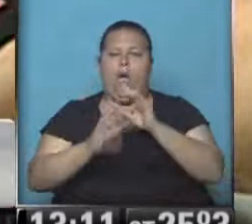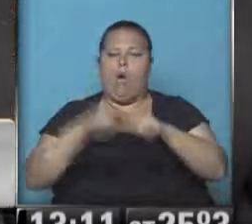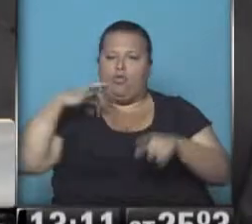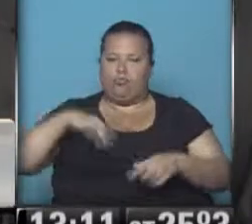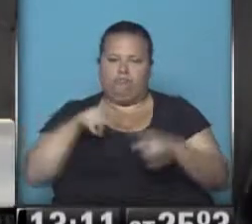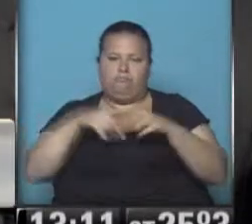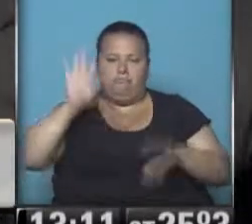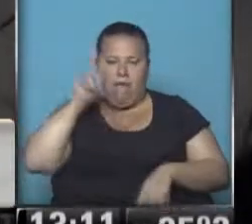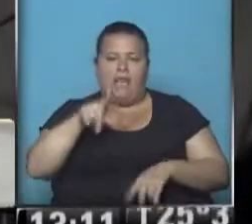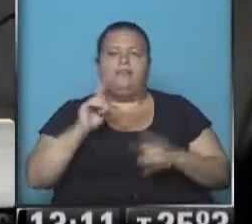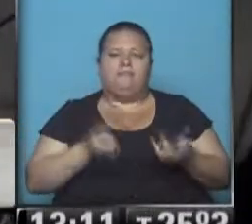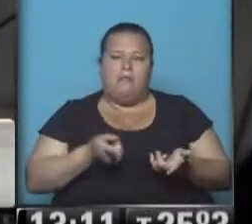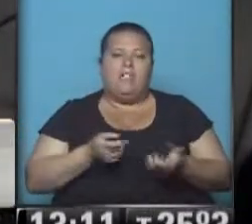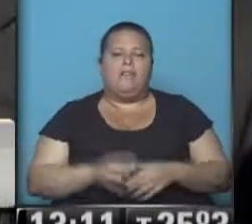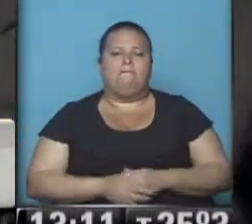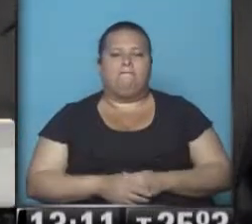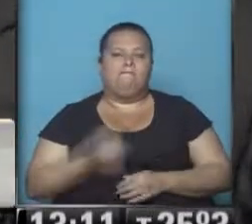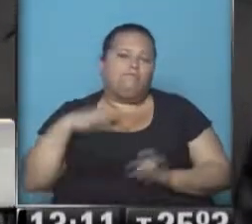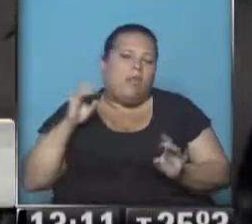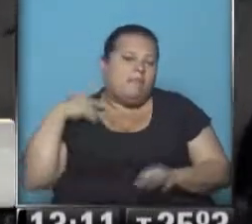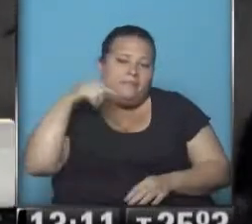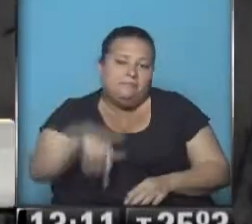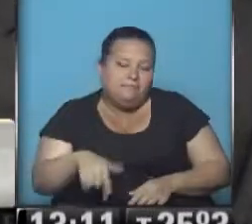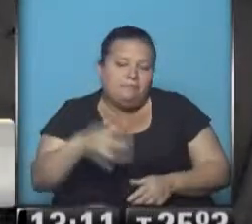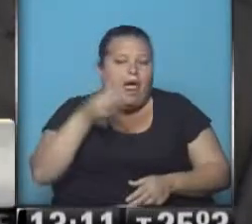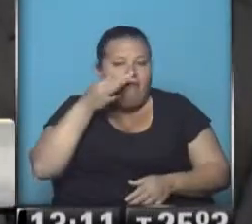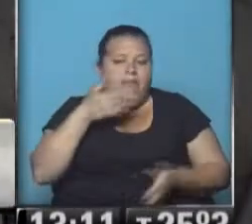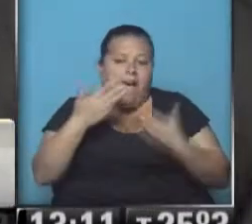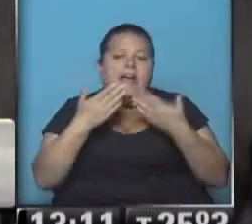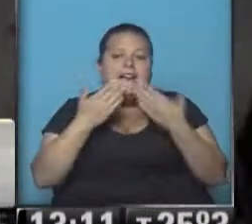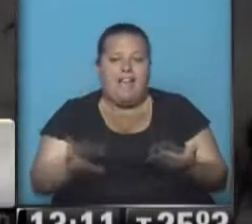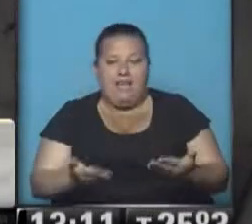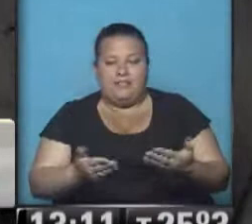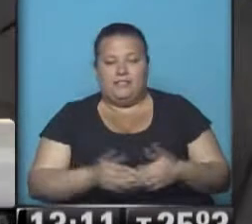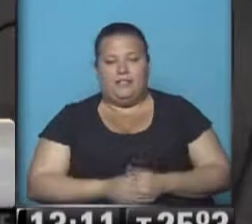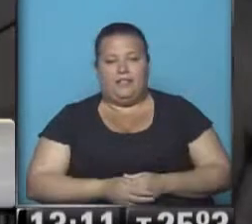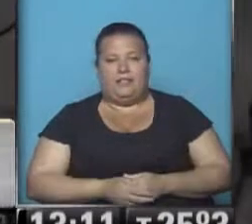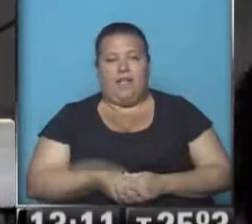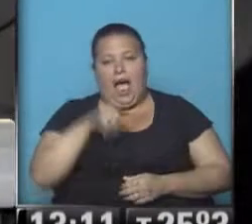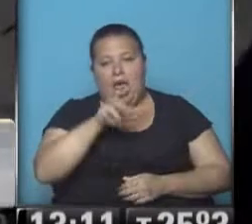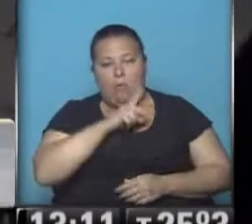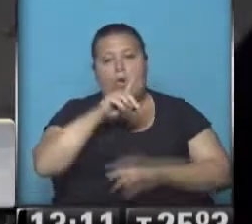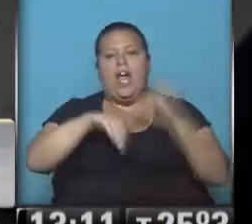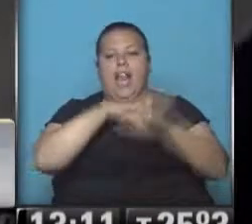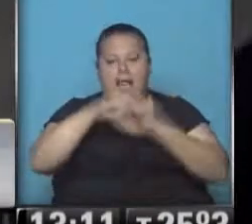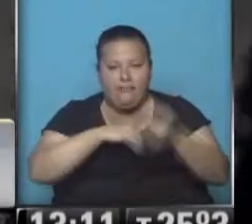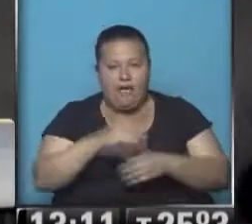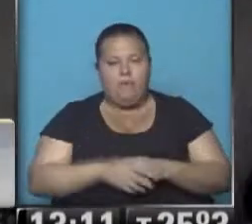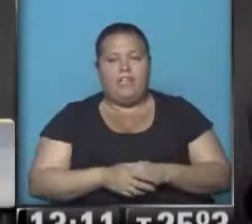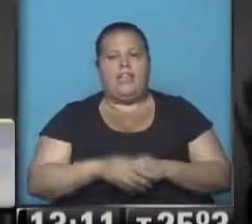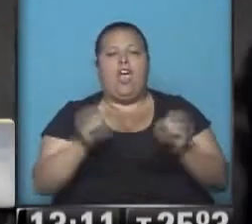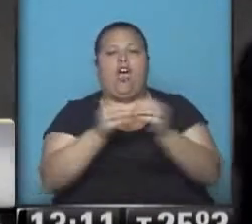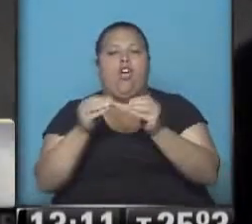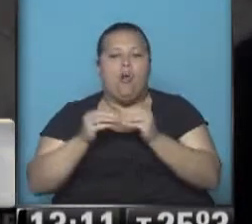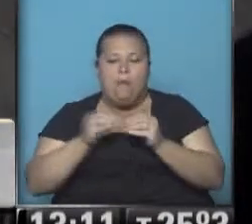que sencillamente venimos a eso, a testimoniar, a agradecer a ella, a su familia, a los